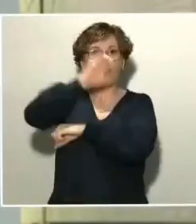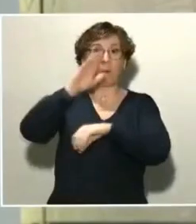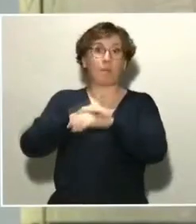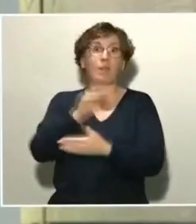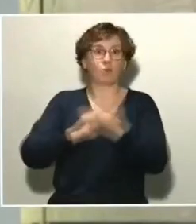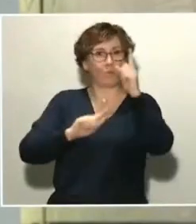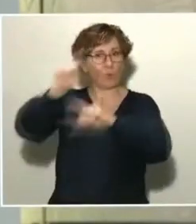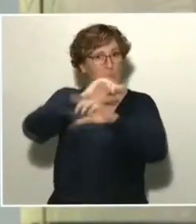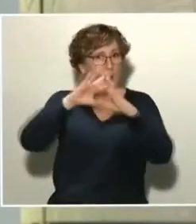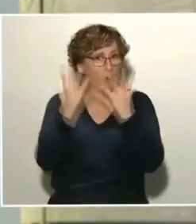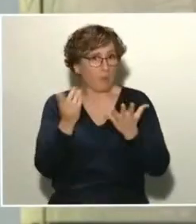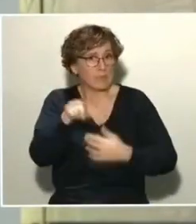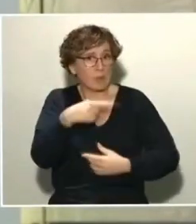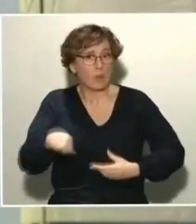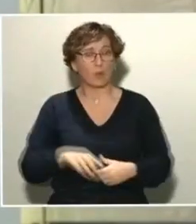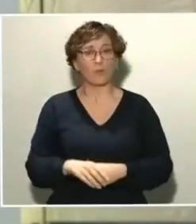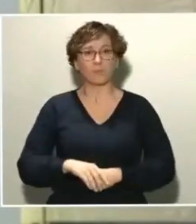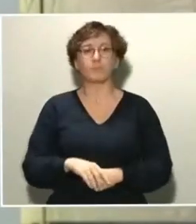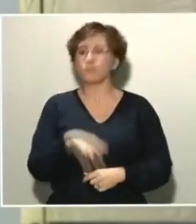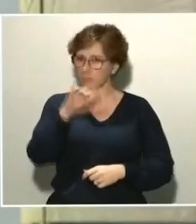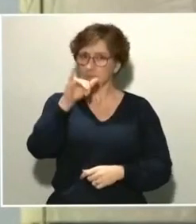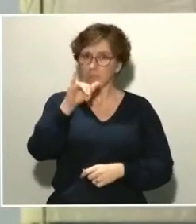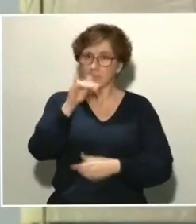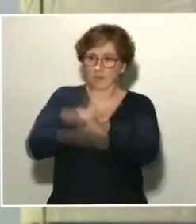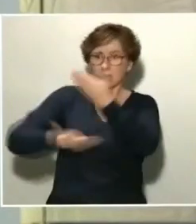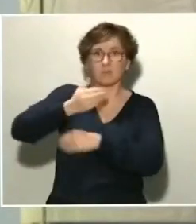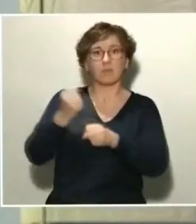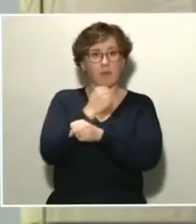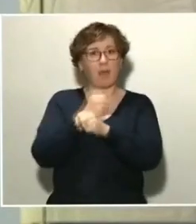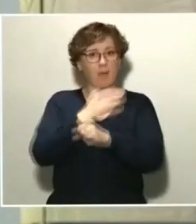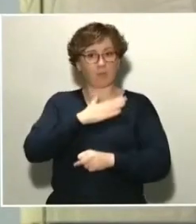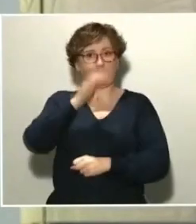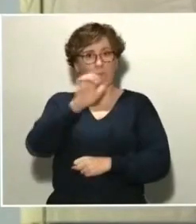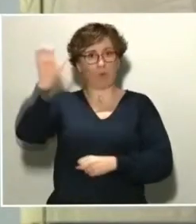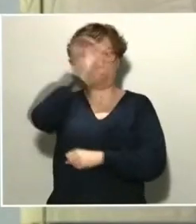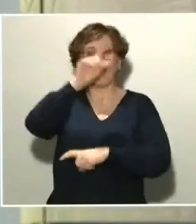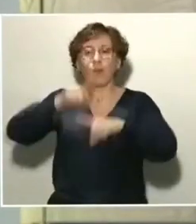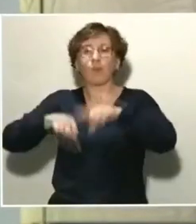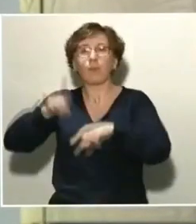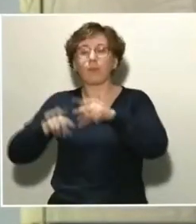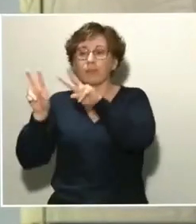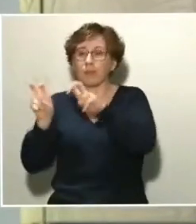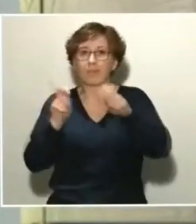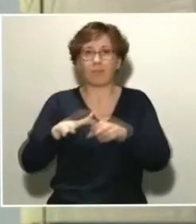Totalmente, estamos trabajando a nivel europeo en algunas de las áreas y de hecho este mismo